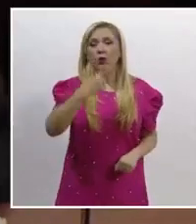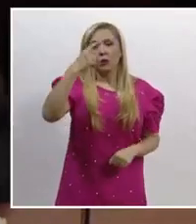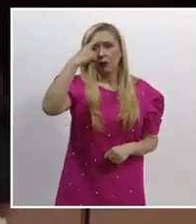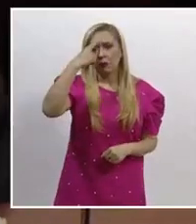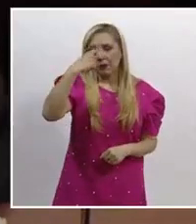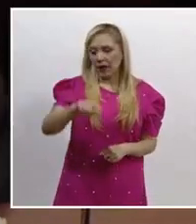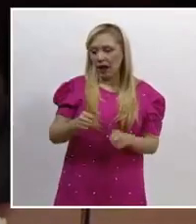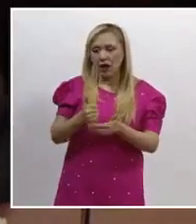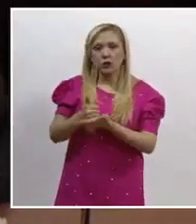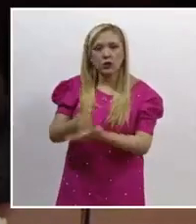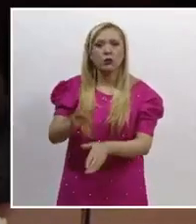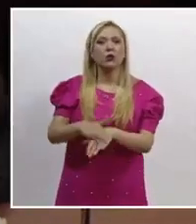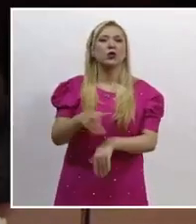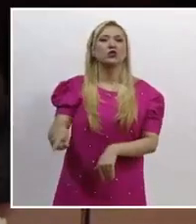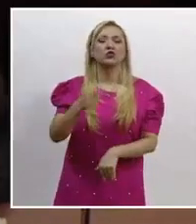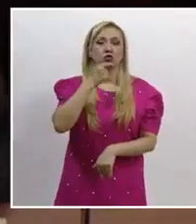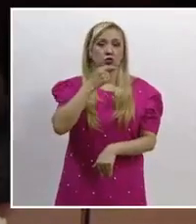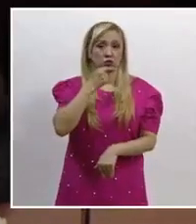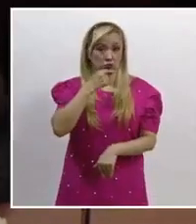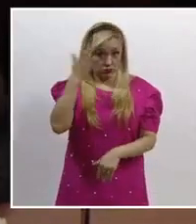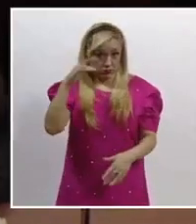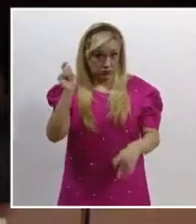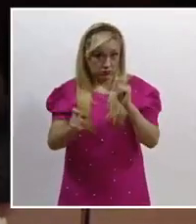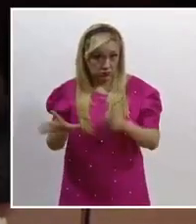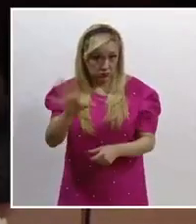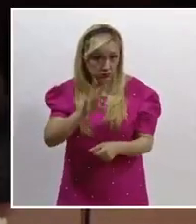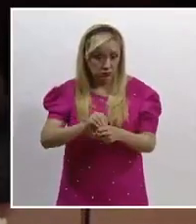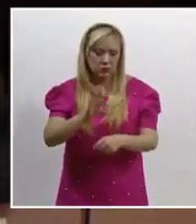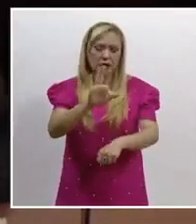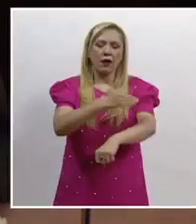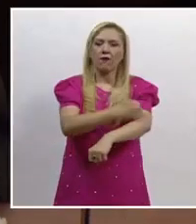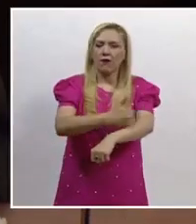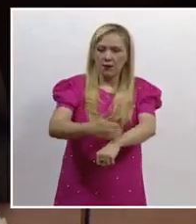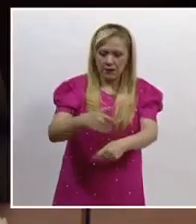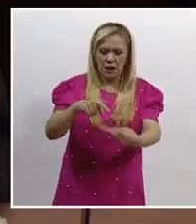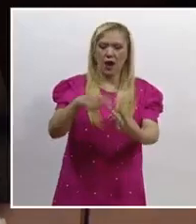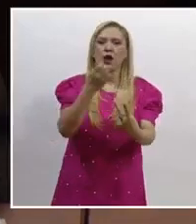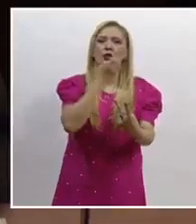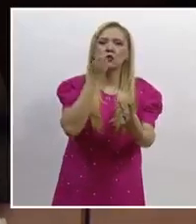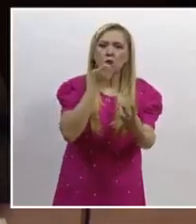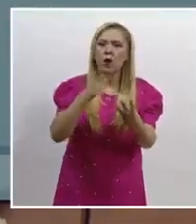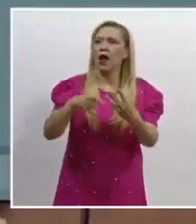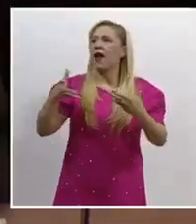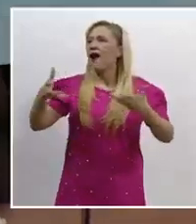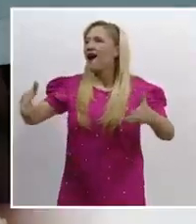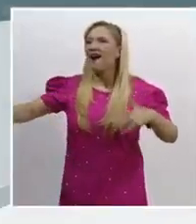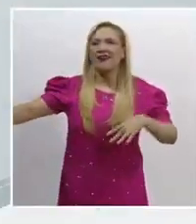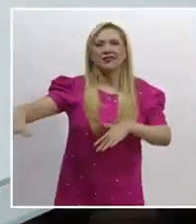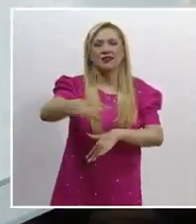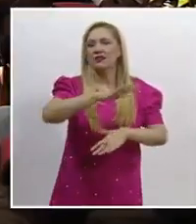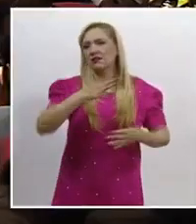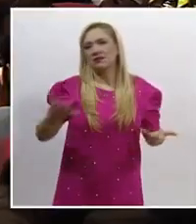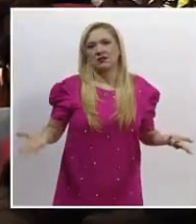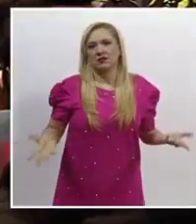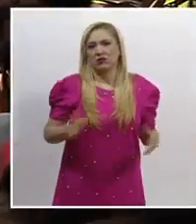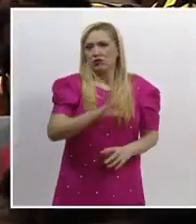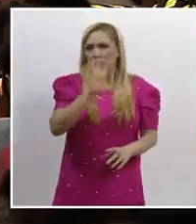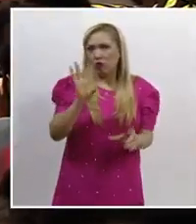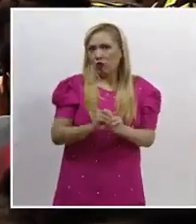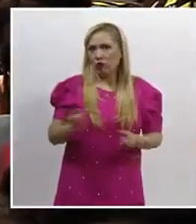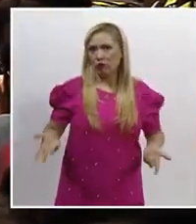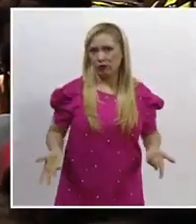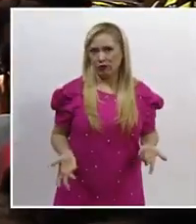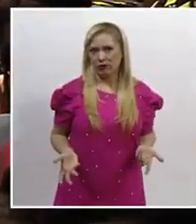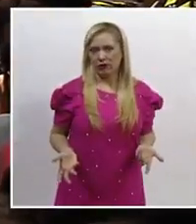que comete un niño. La familia, la escuela, el medio ambiente, el vecindario. En